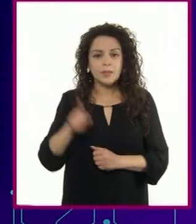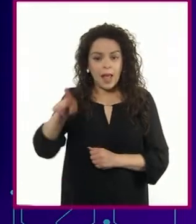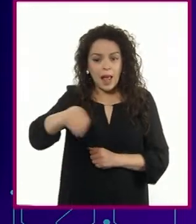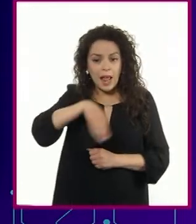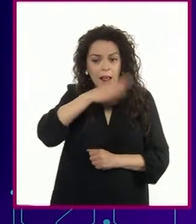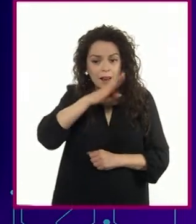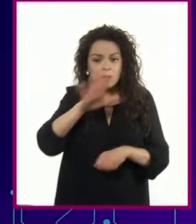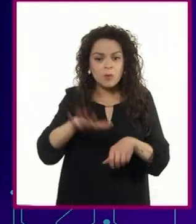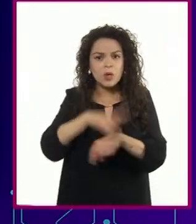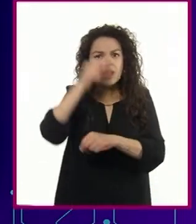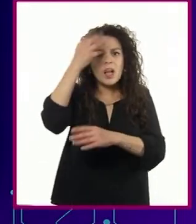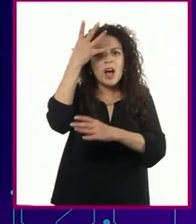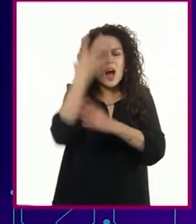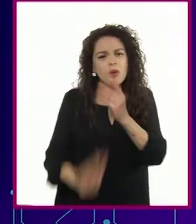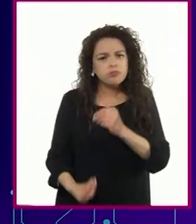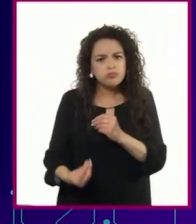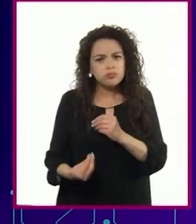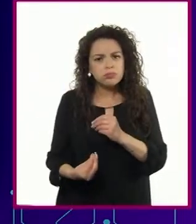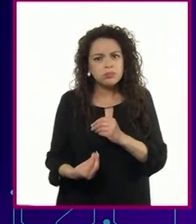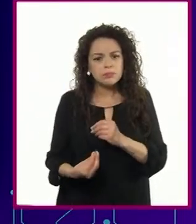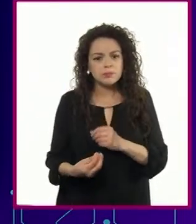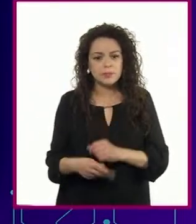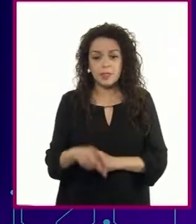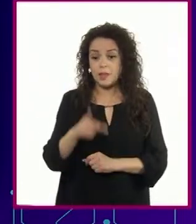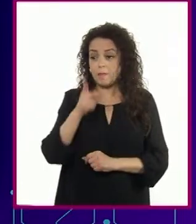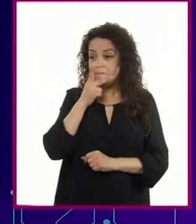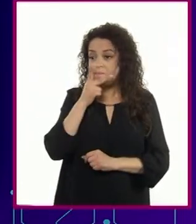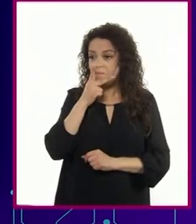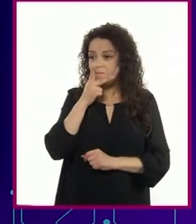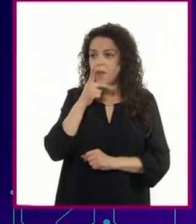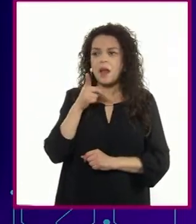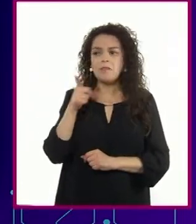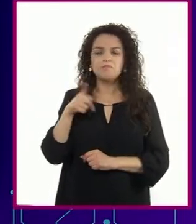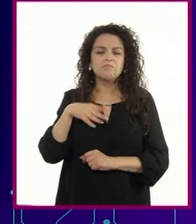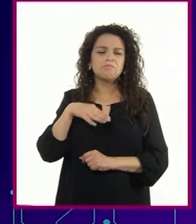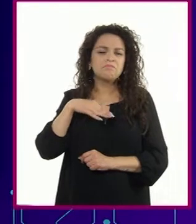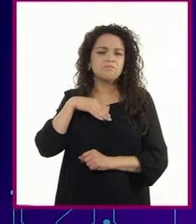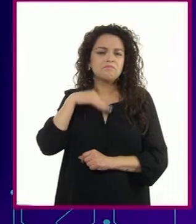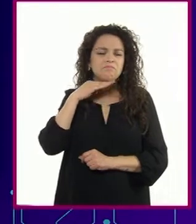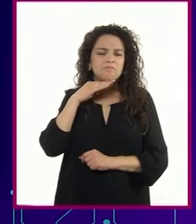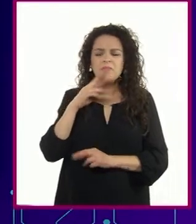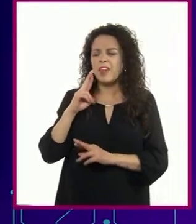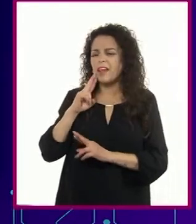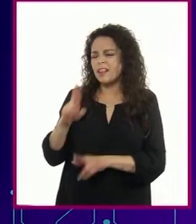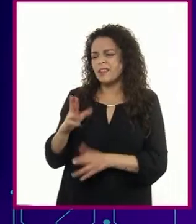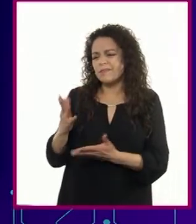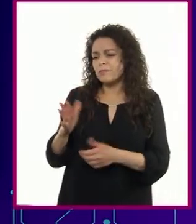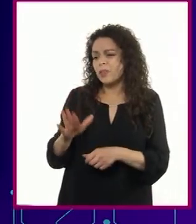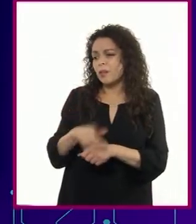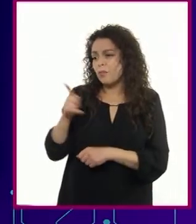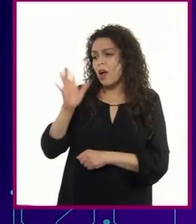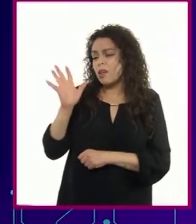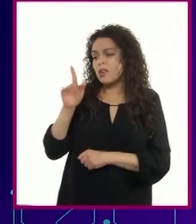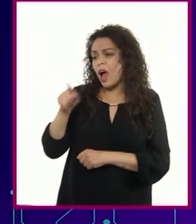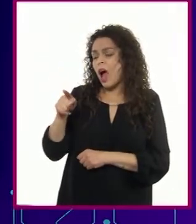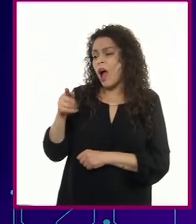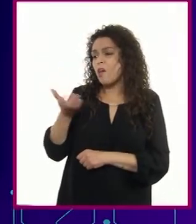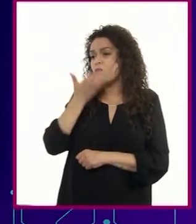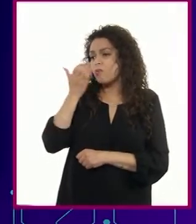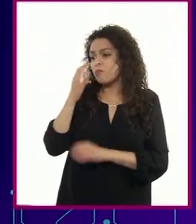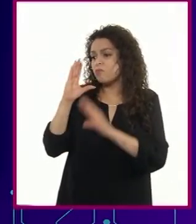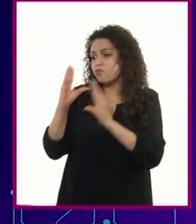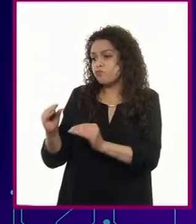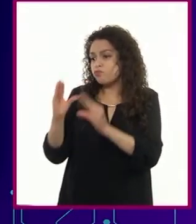se escapa? Y el padre, sin darle demasiada importancia, le respondió: Pues porque está adiestrado. Aquella